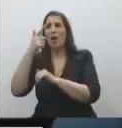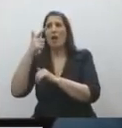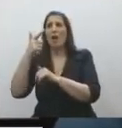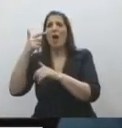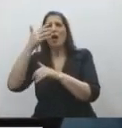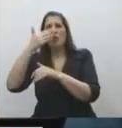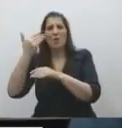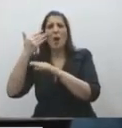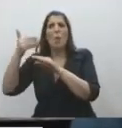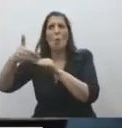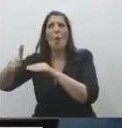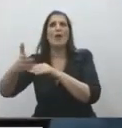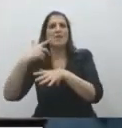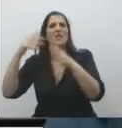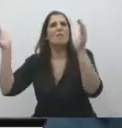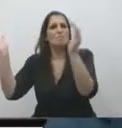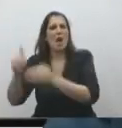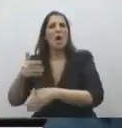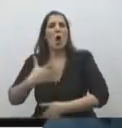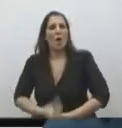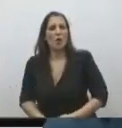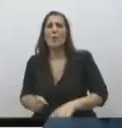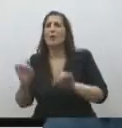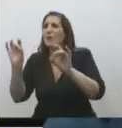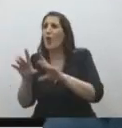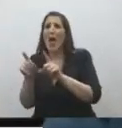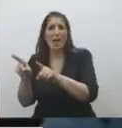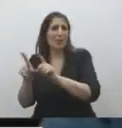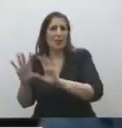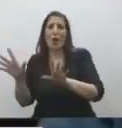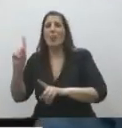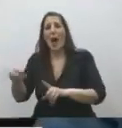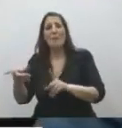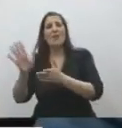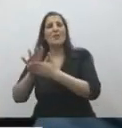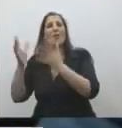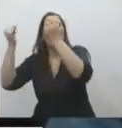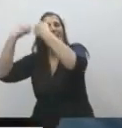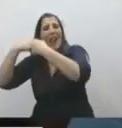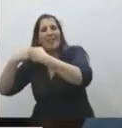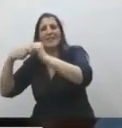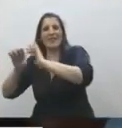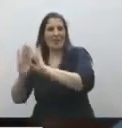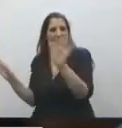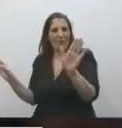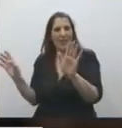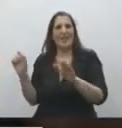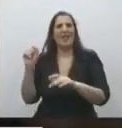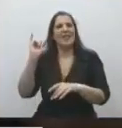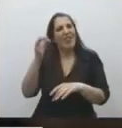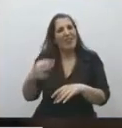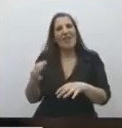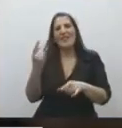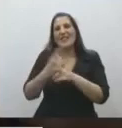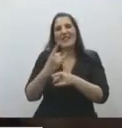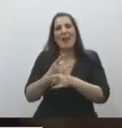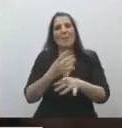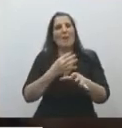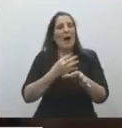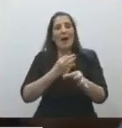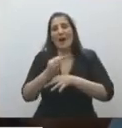tal pasan todos. Y no debiera ser así. Bien. La verdad que no debiera ser Senadora, así. Gracias. Desde Salta la Linda, gracias